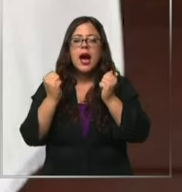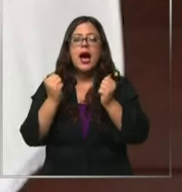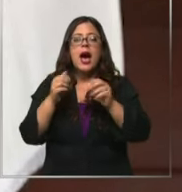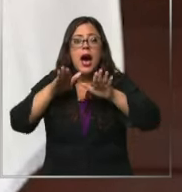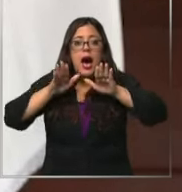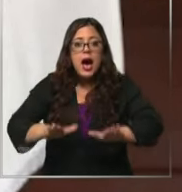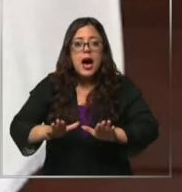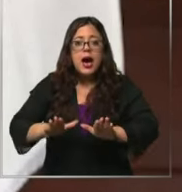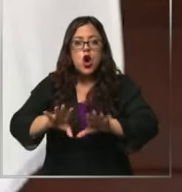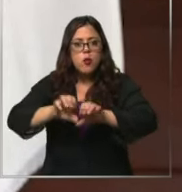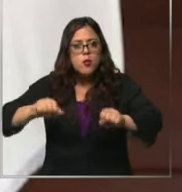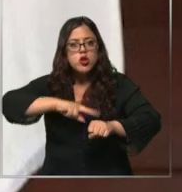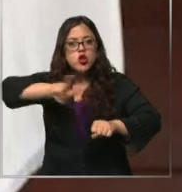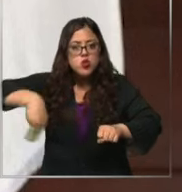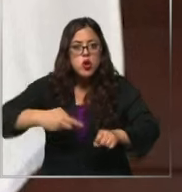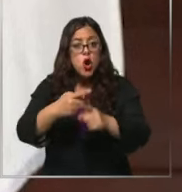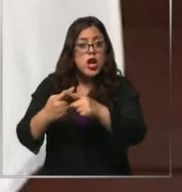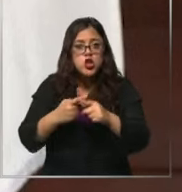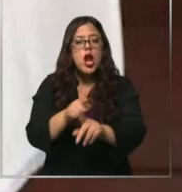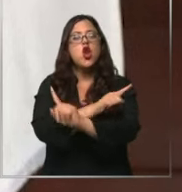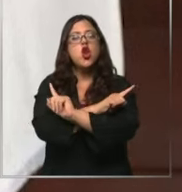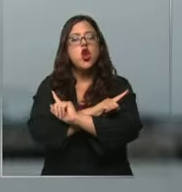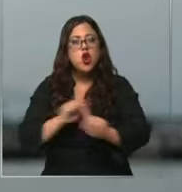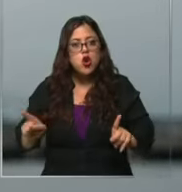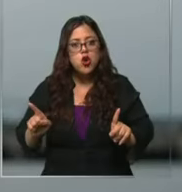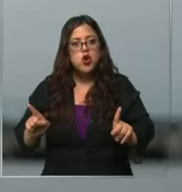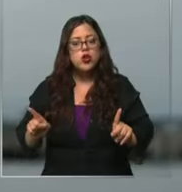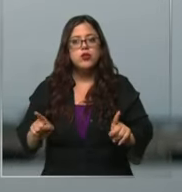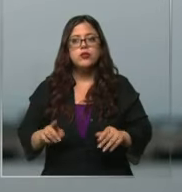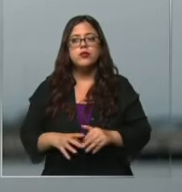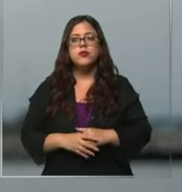detendrán nuestro compromiso con la sociedad ecuatoriana.